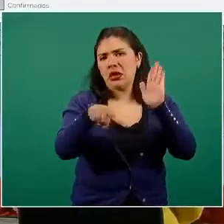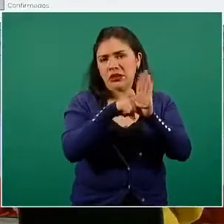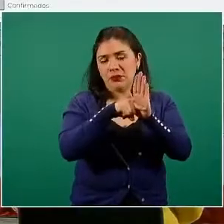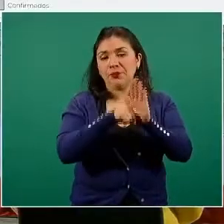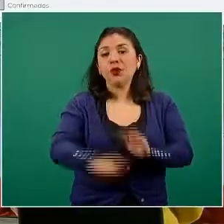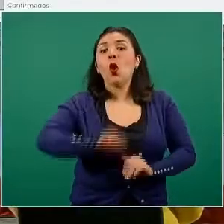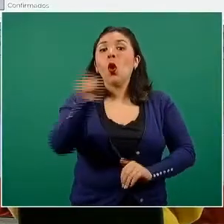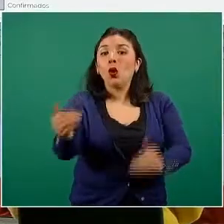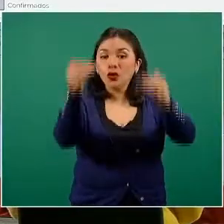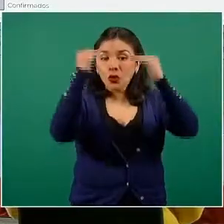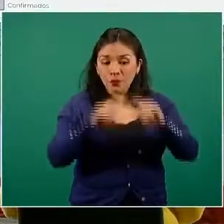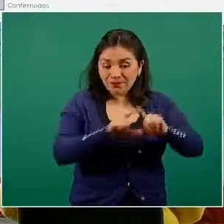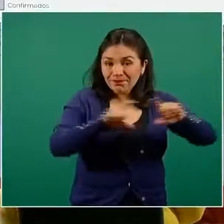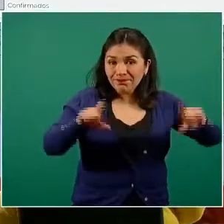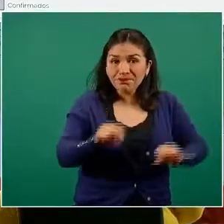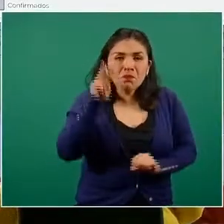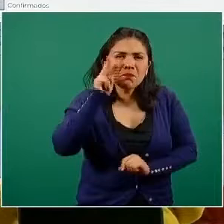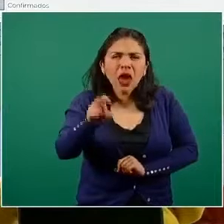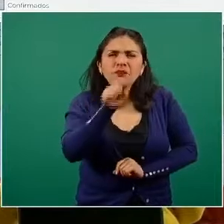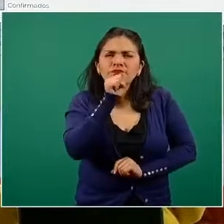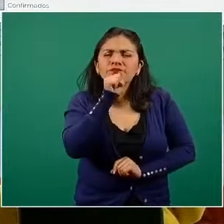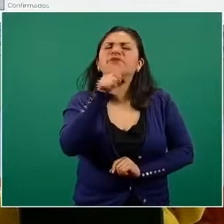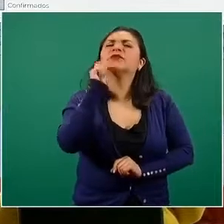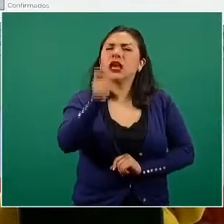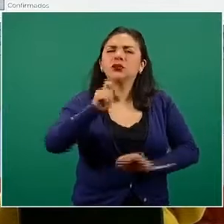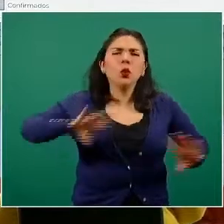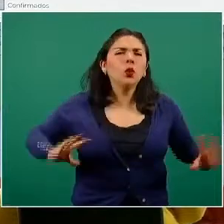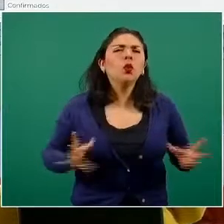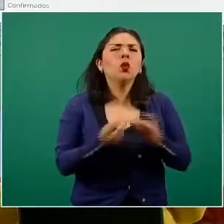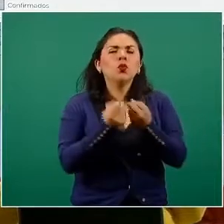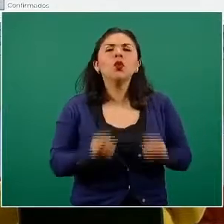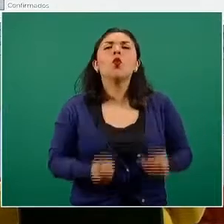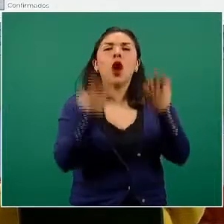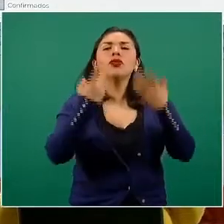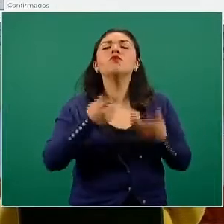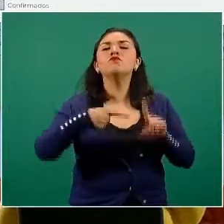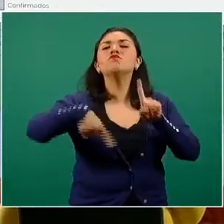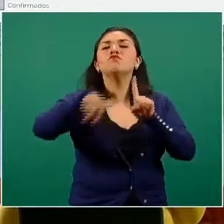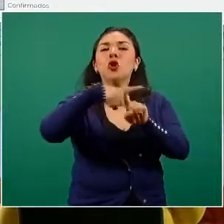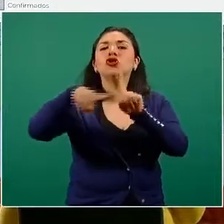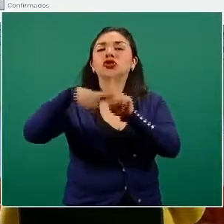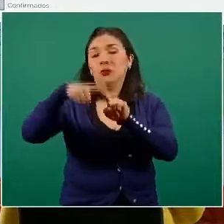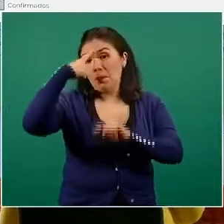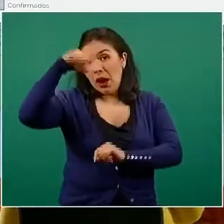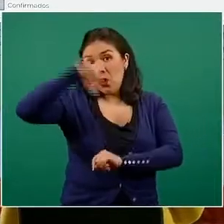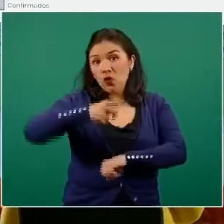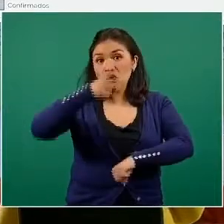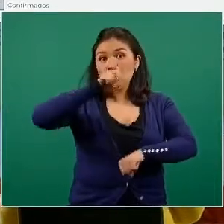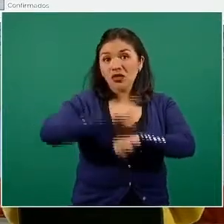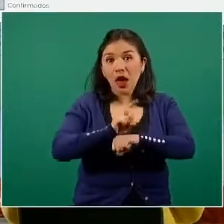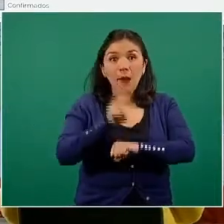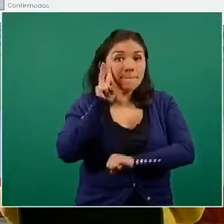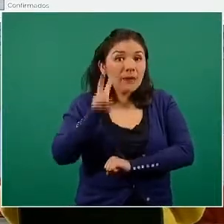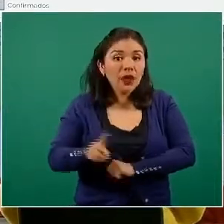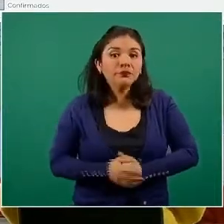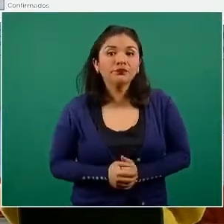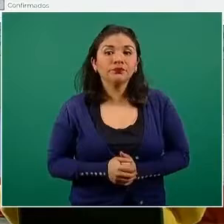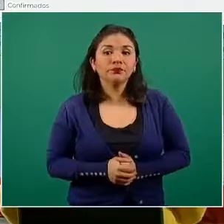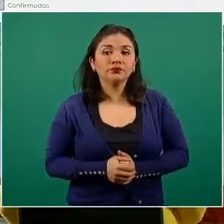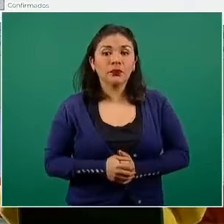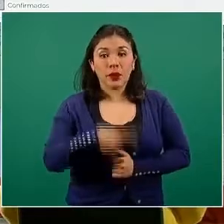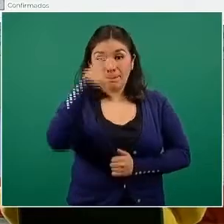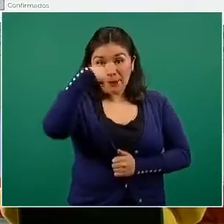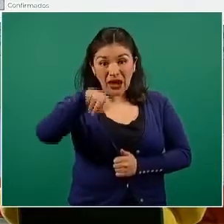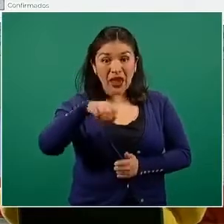cuadros de abajo podemos ver ya el total de los confirmados a la fecha del corte del día de hoy. Han entrado al